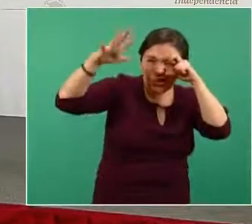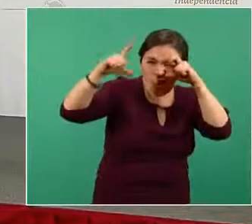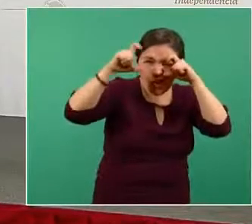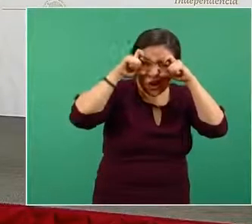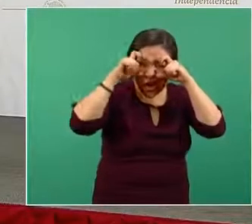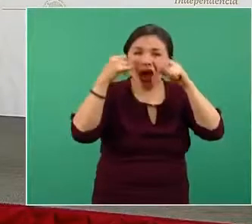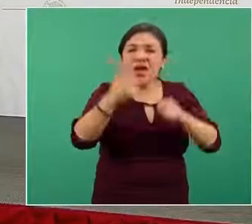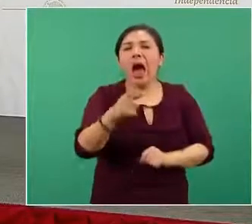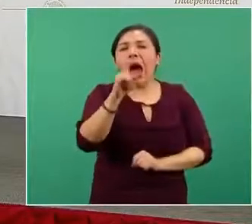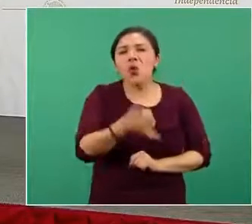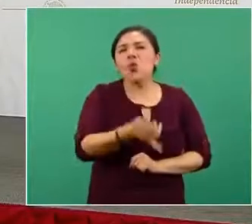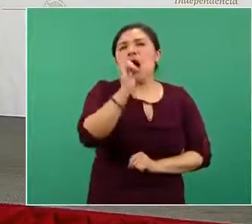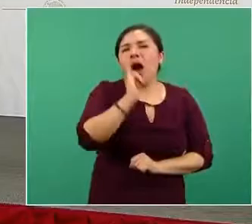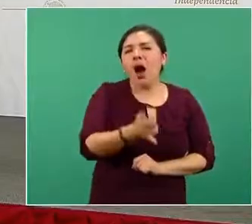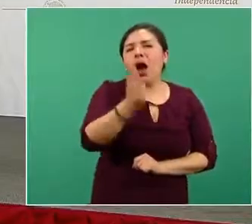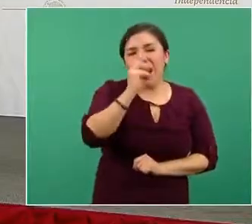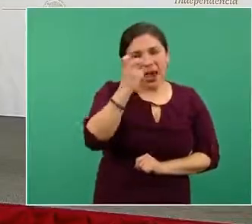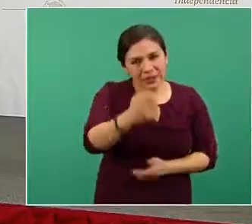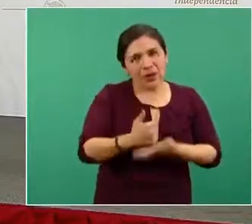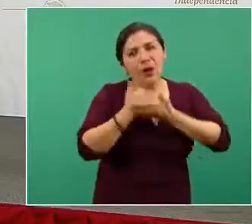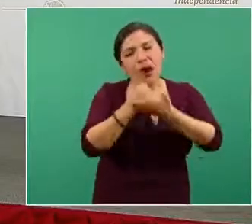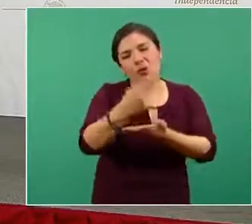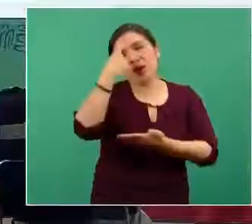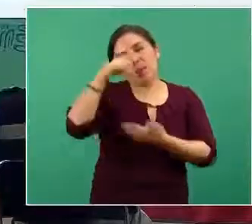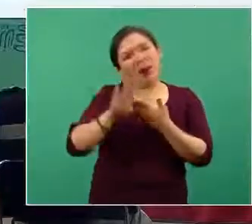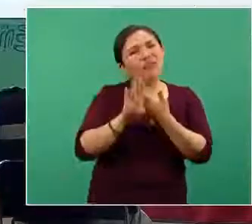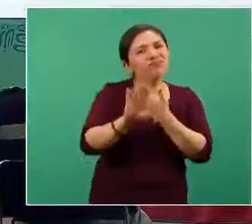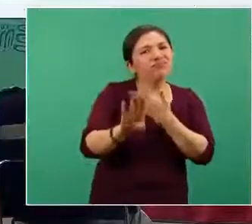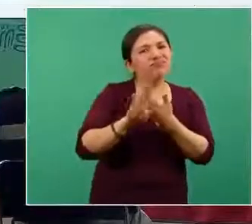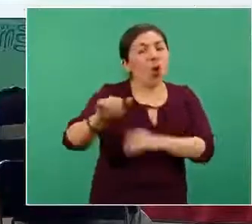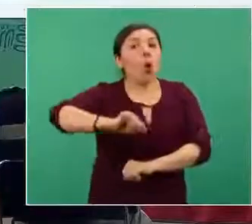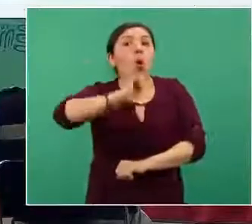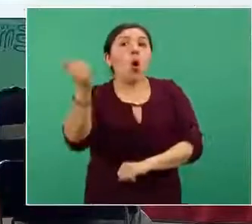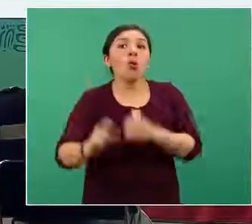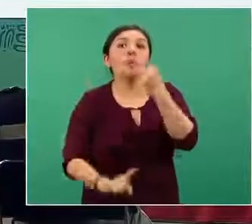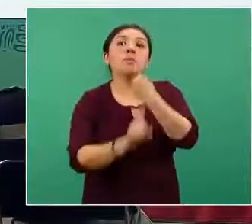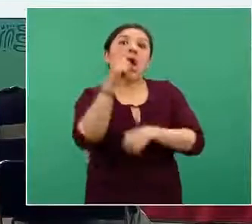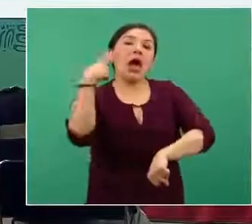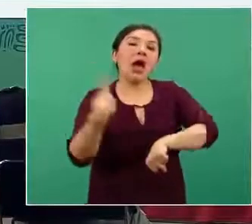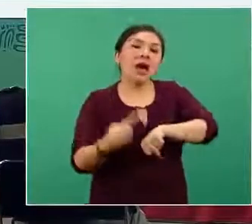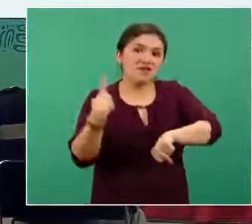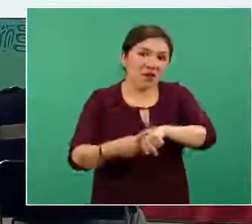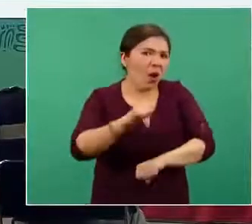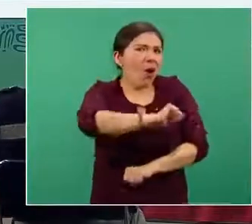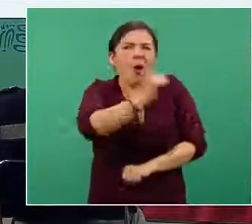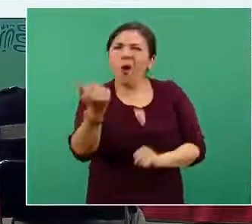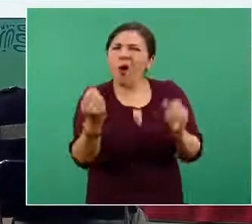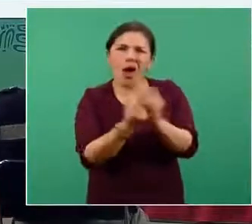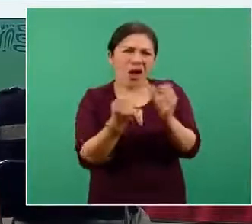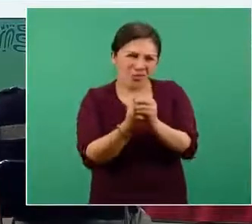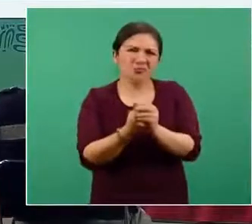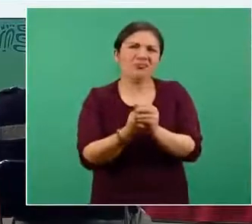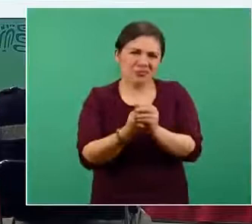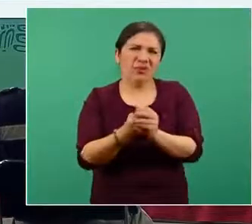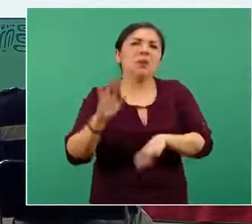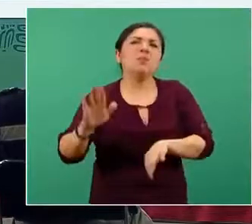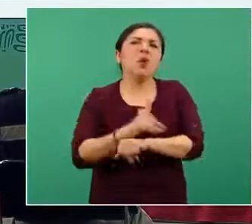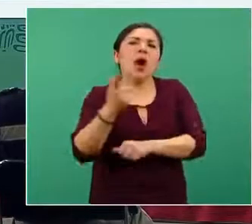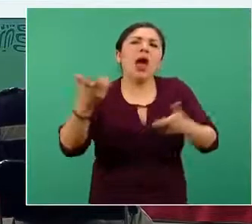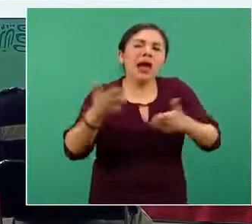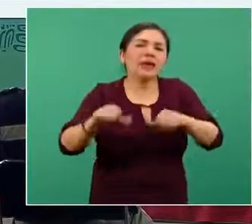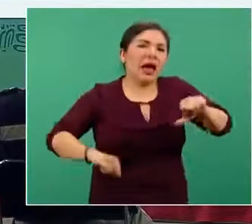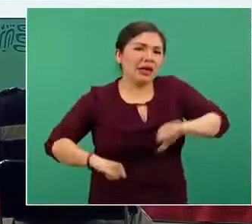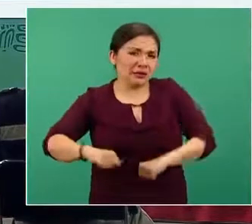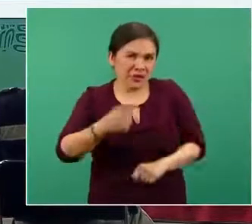hidratarnos constantemente, pues va de la mano para evitar también otro tipo de afectaciones o enfermedades por llevar a cabo estas